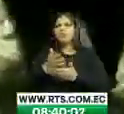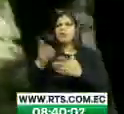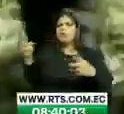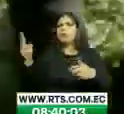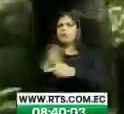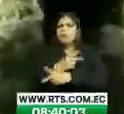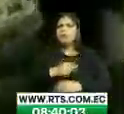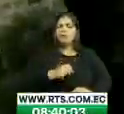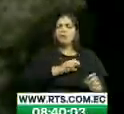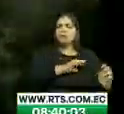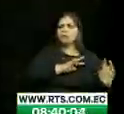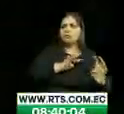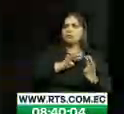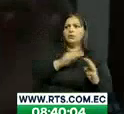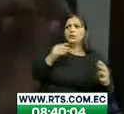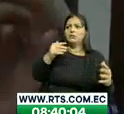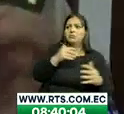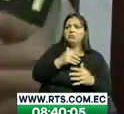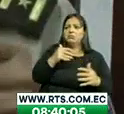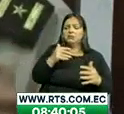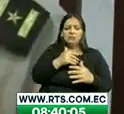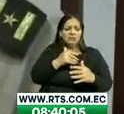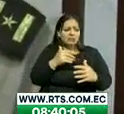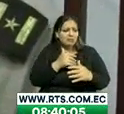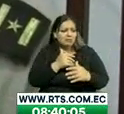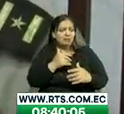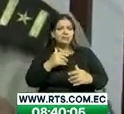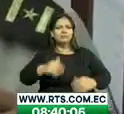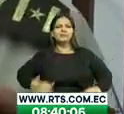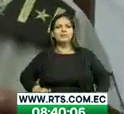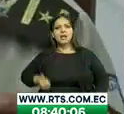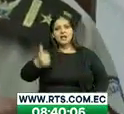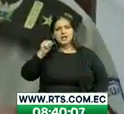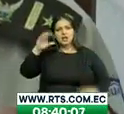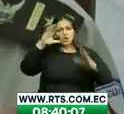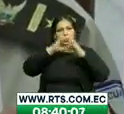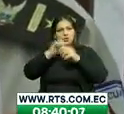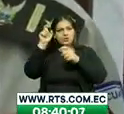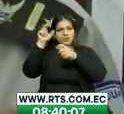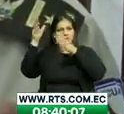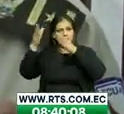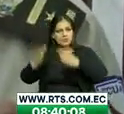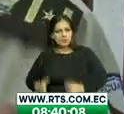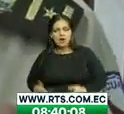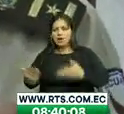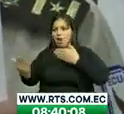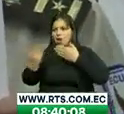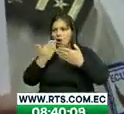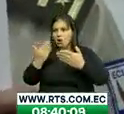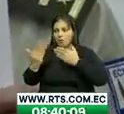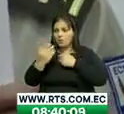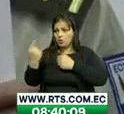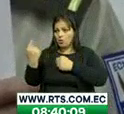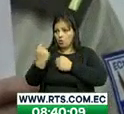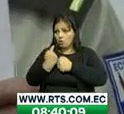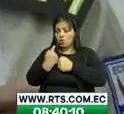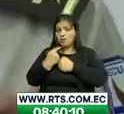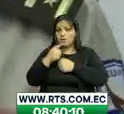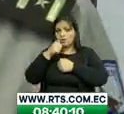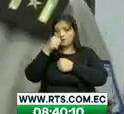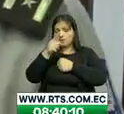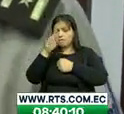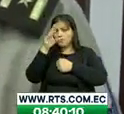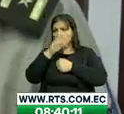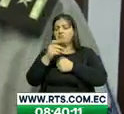centro de la provincia de Los Ríos. Ayer en la noche coordinamos con el señor fiscal, fiscal provincial, le dispuso al señor fiscal para que